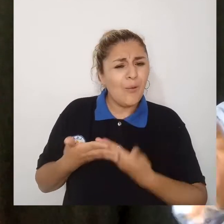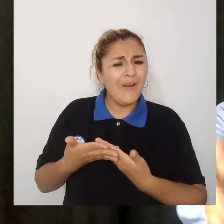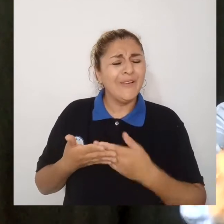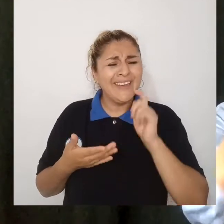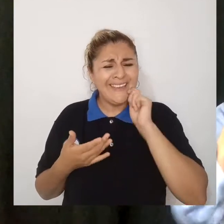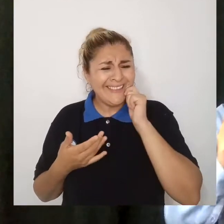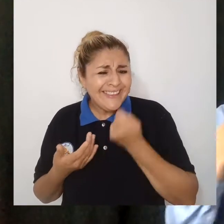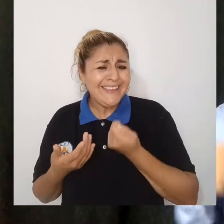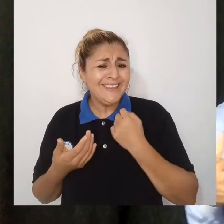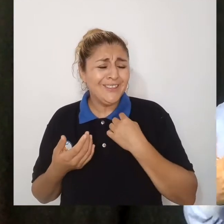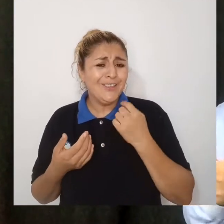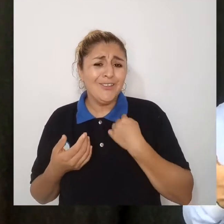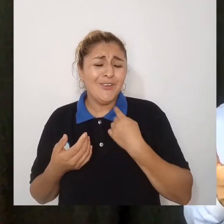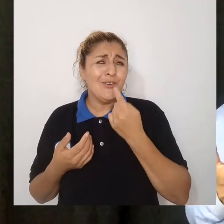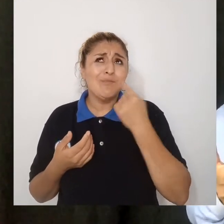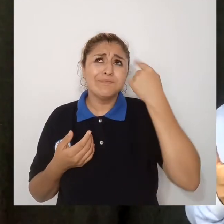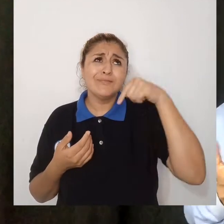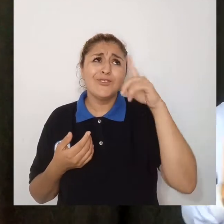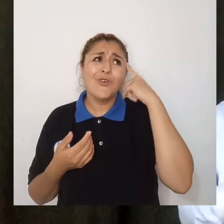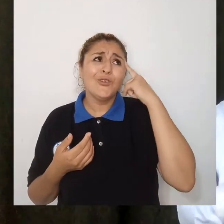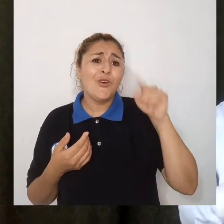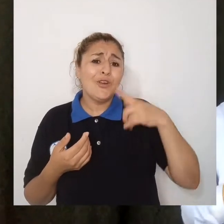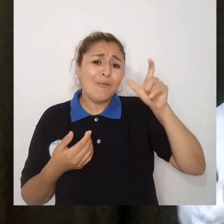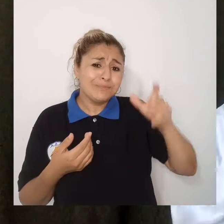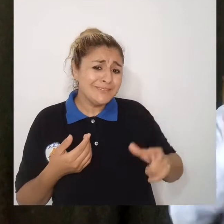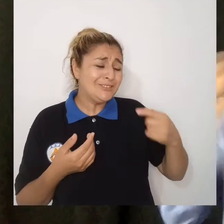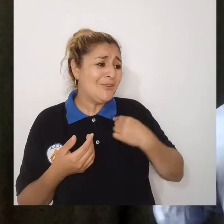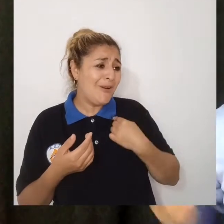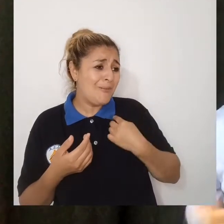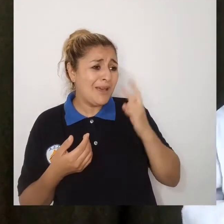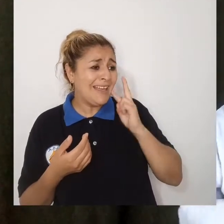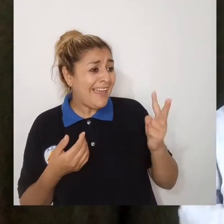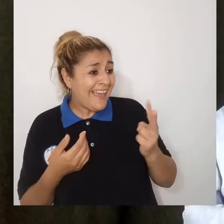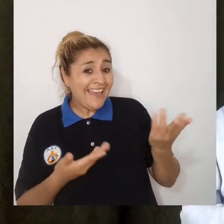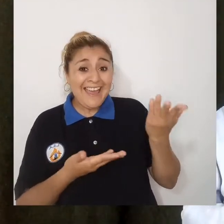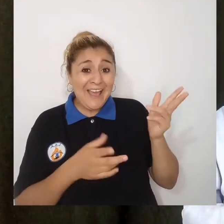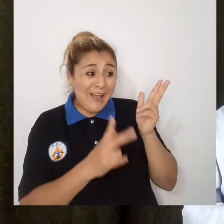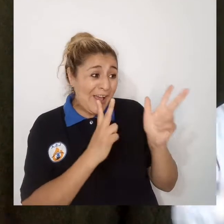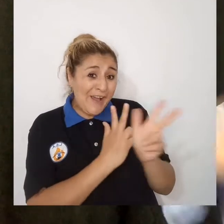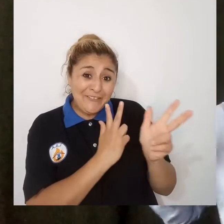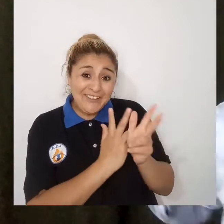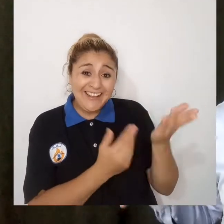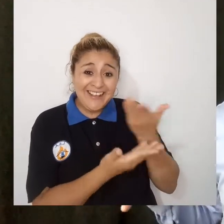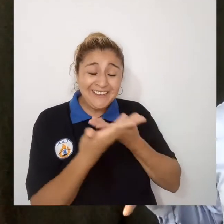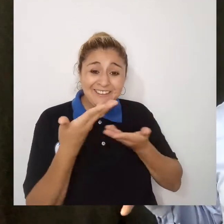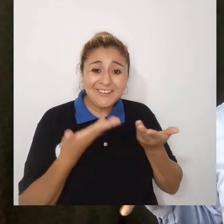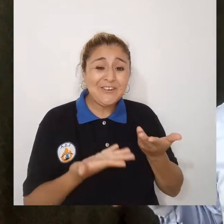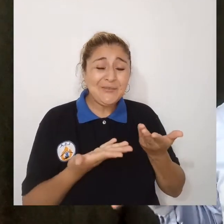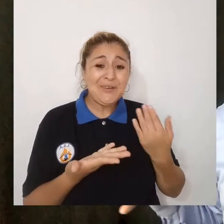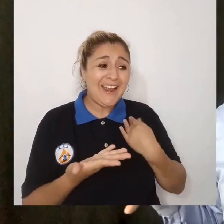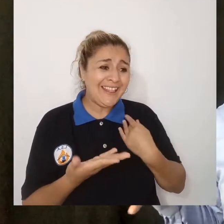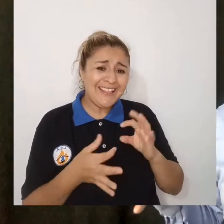agarrar de lo que me acerca participar la comunión hay algo malo en todo